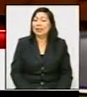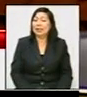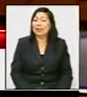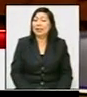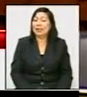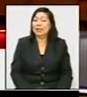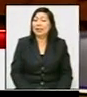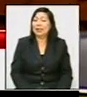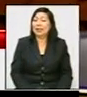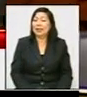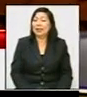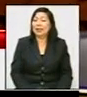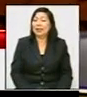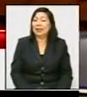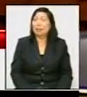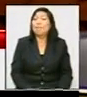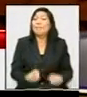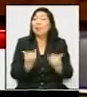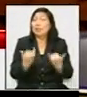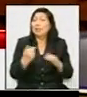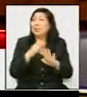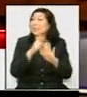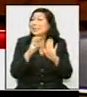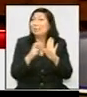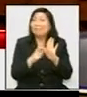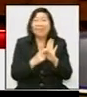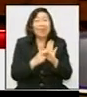Para que concluya, por favor. Gracias, presidente. Porque ese proyecto es